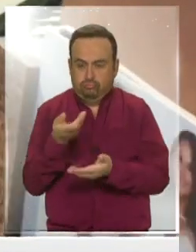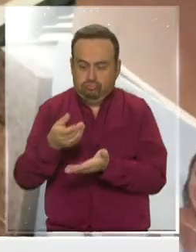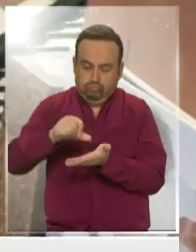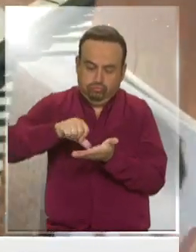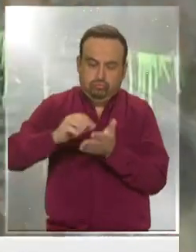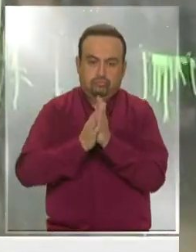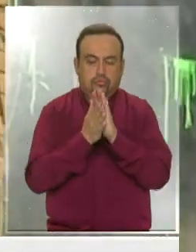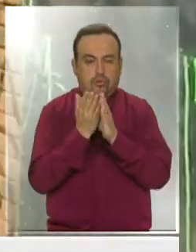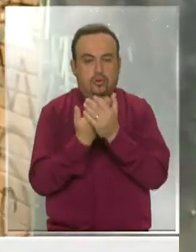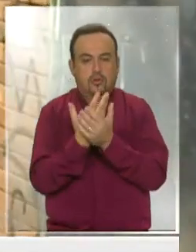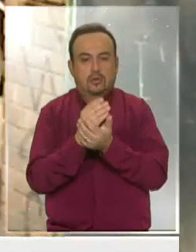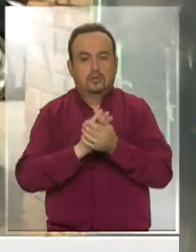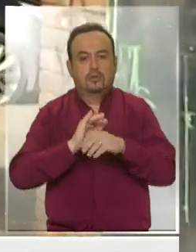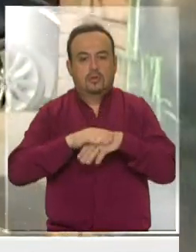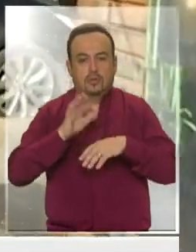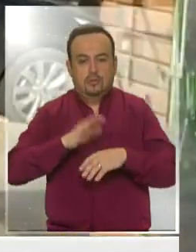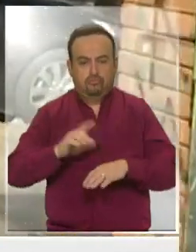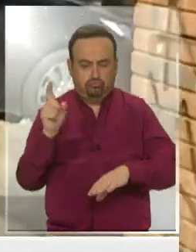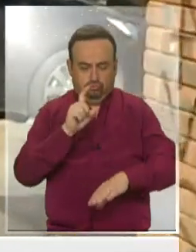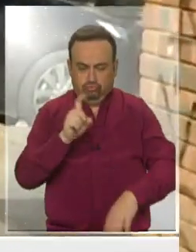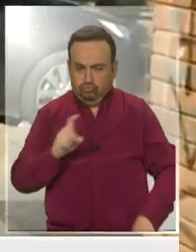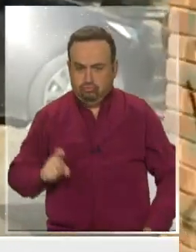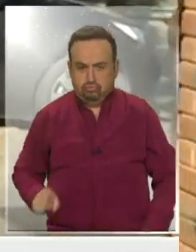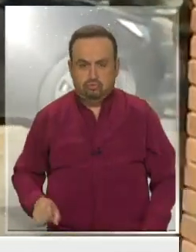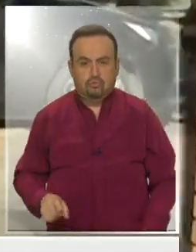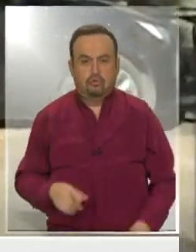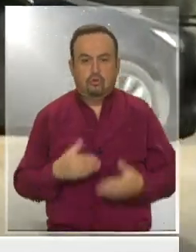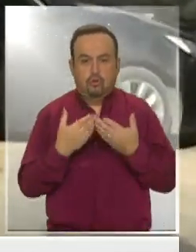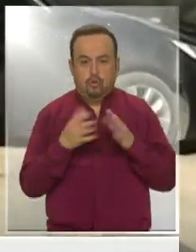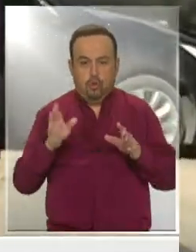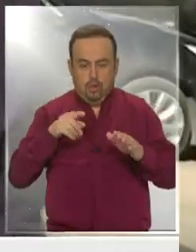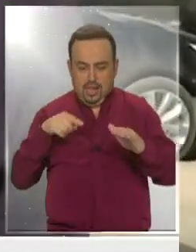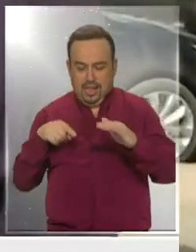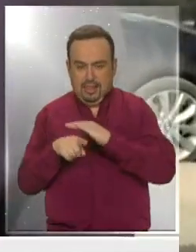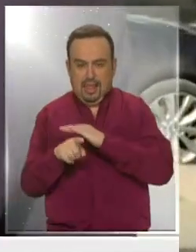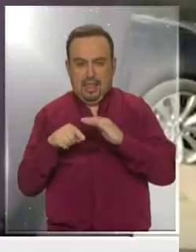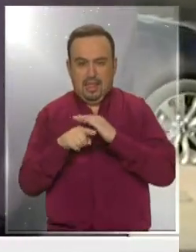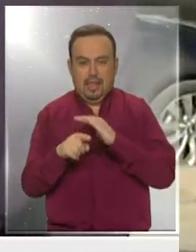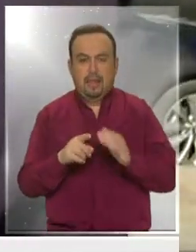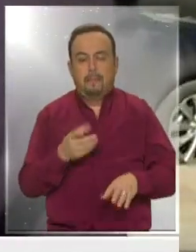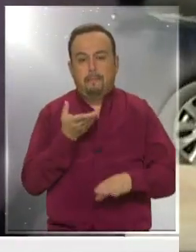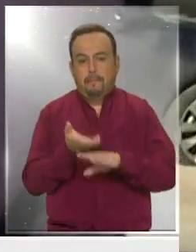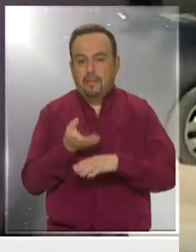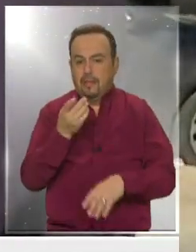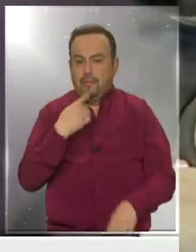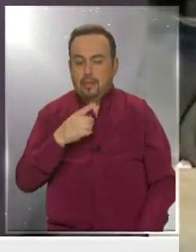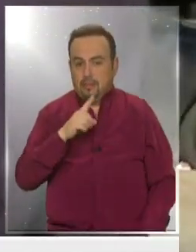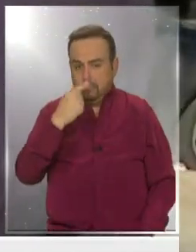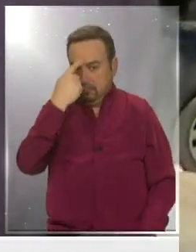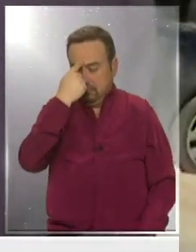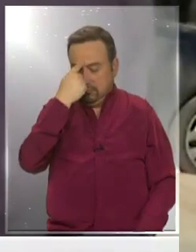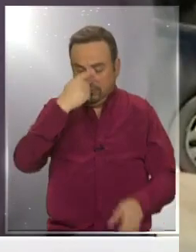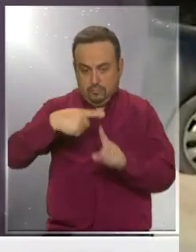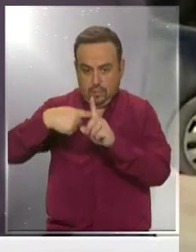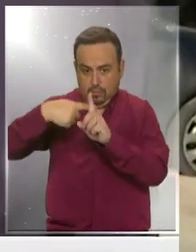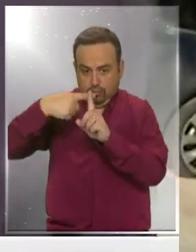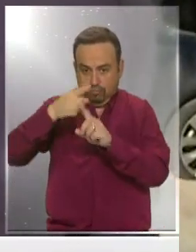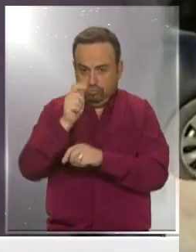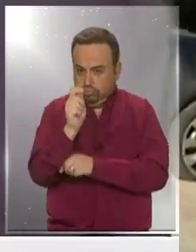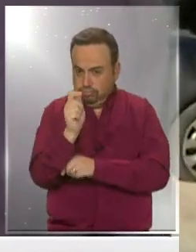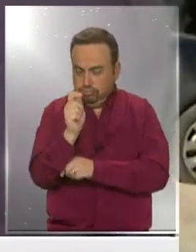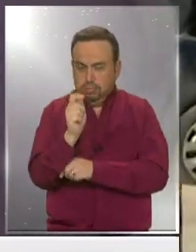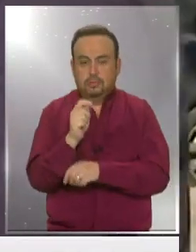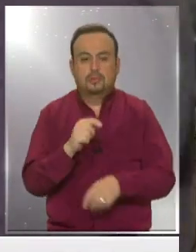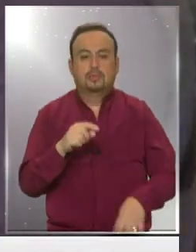de esta sanitización constante que se hace en todas las dependencias y pidiendo entonces a los clientes que tengan